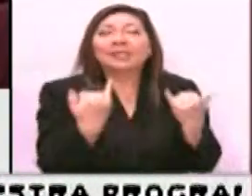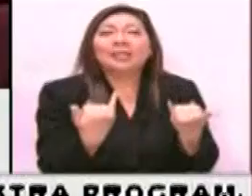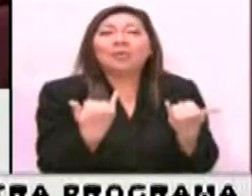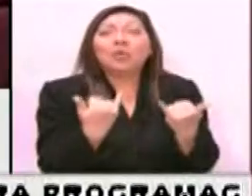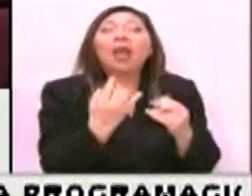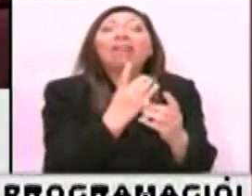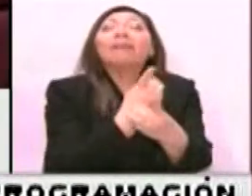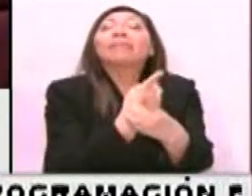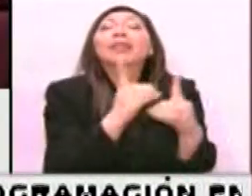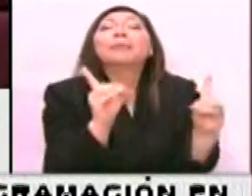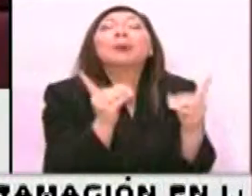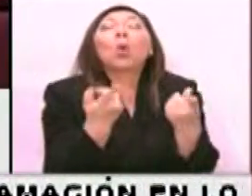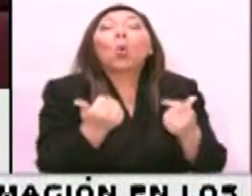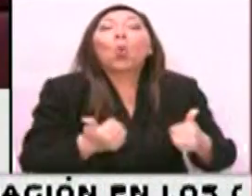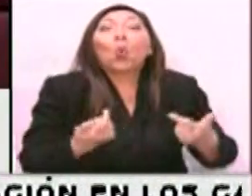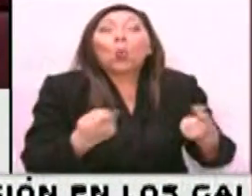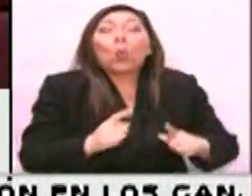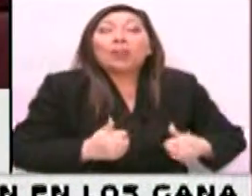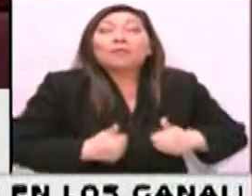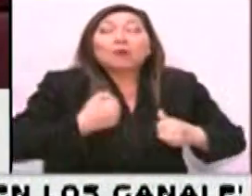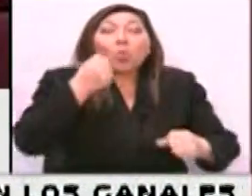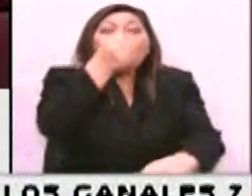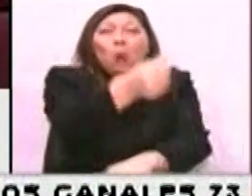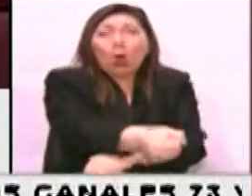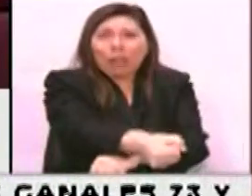una democracia cuando vivíamos un golpe.